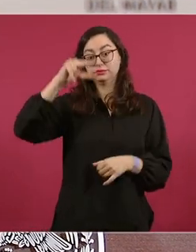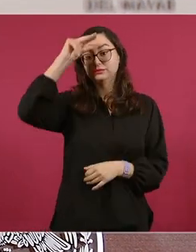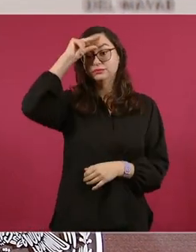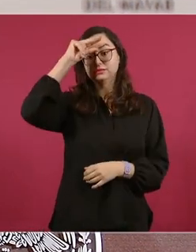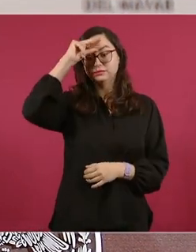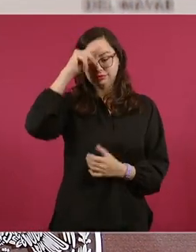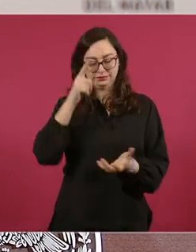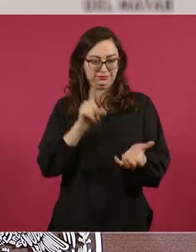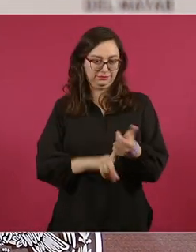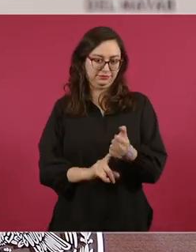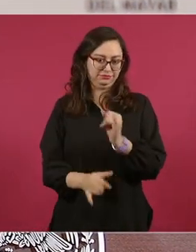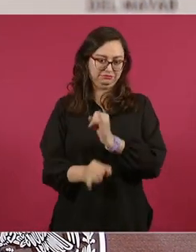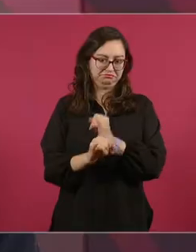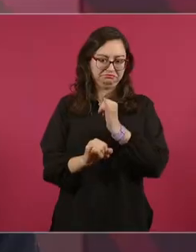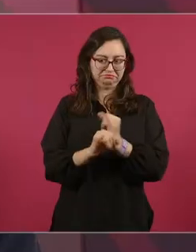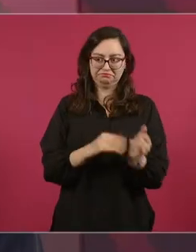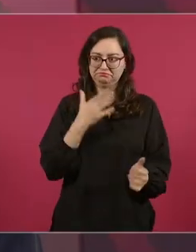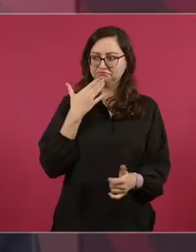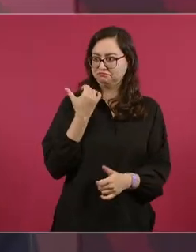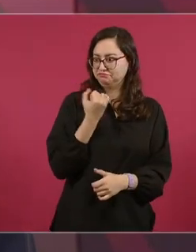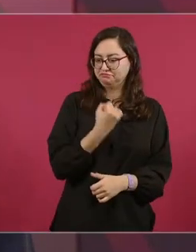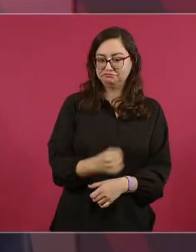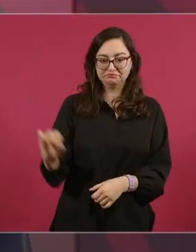manejando redes,